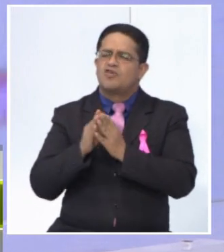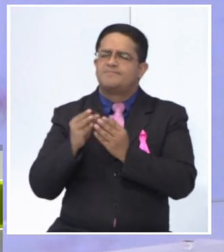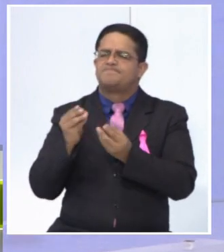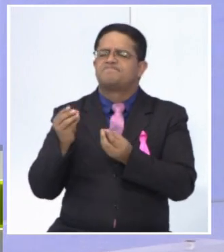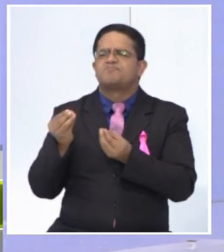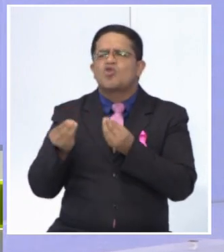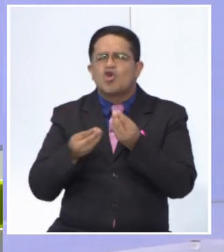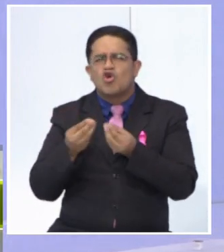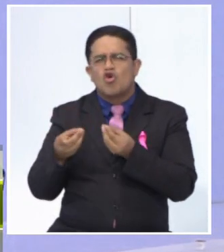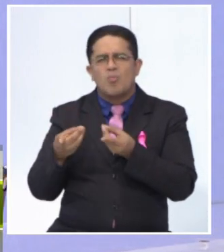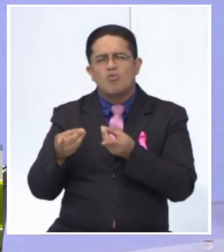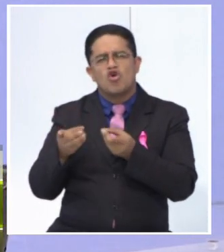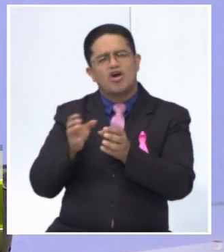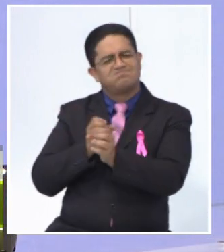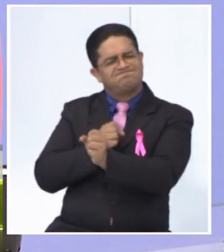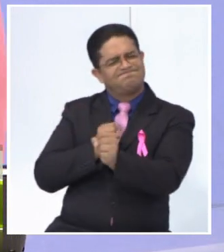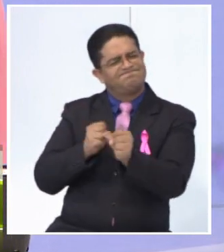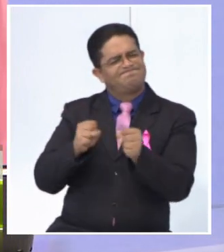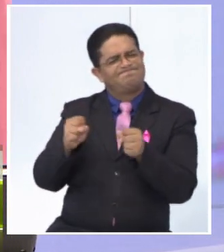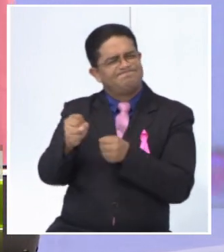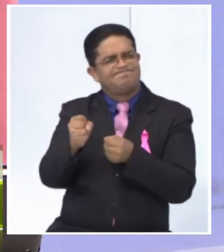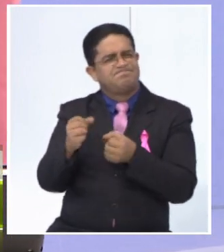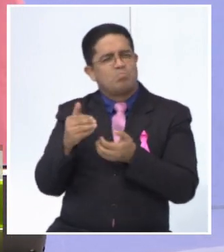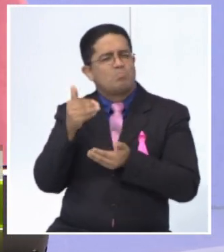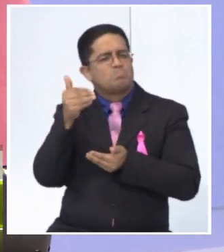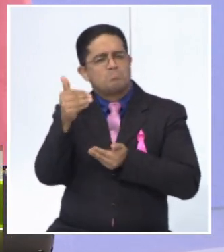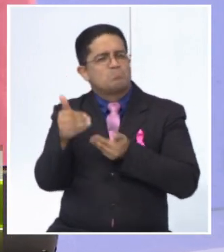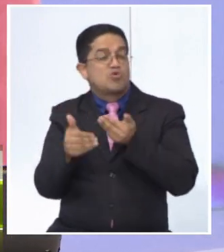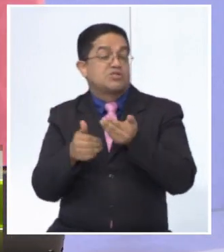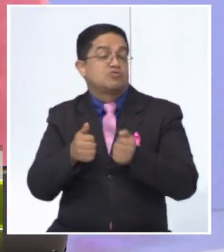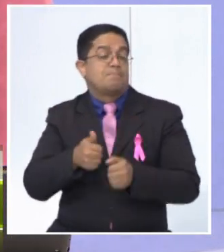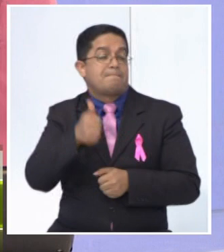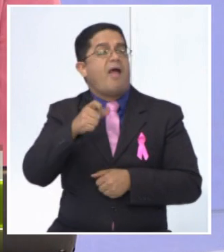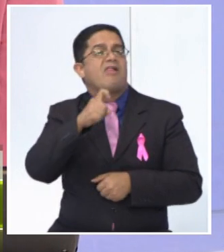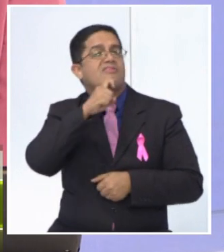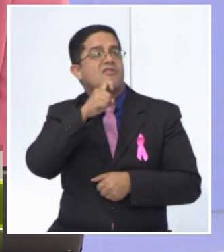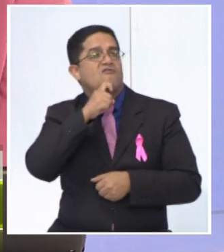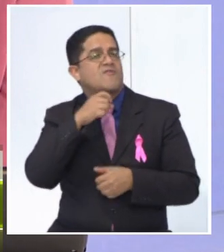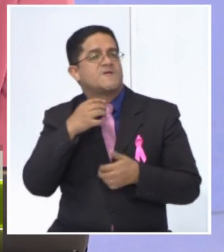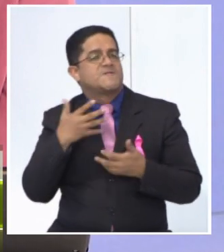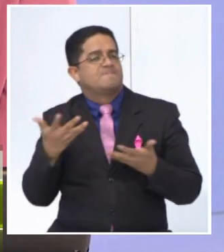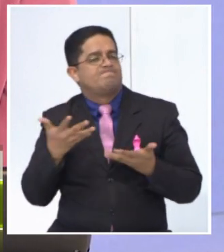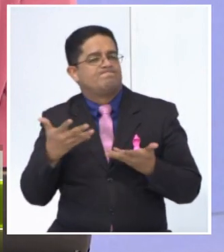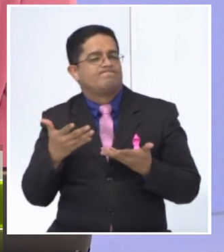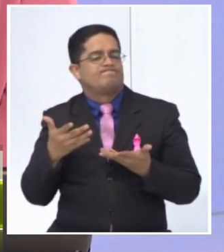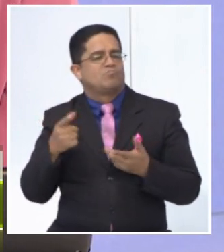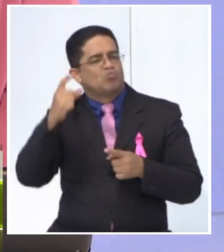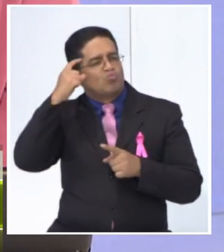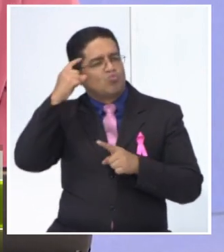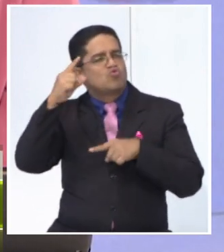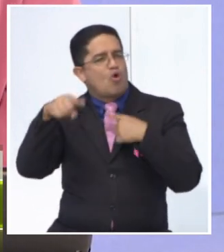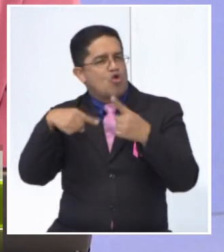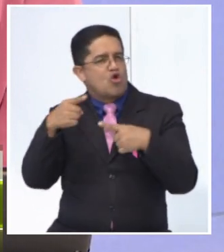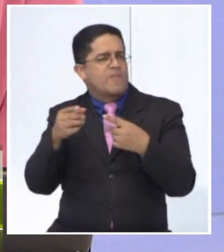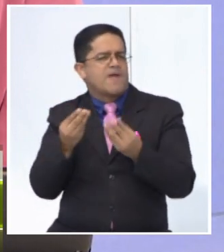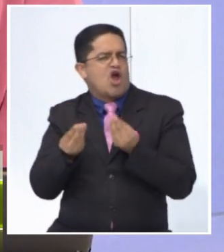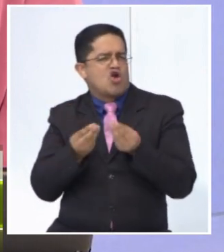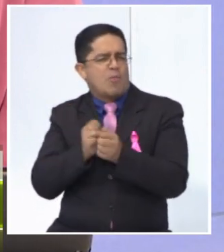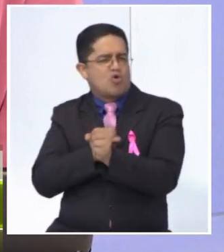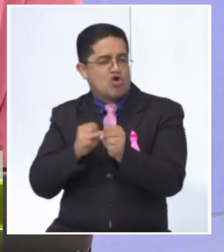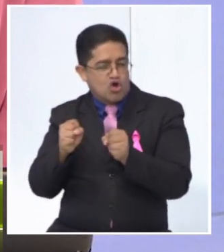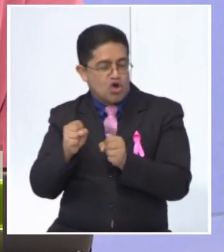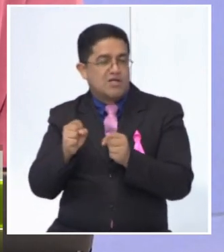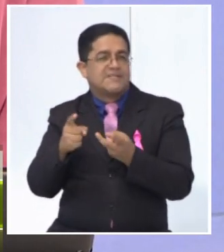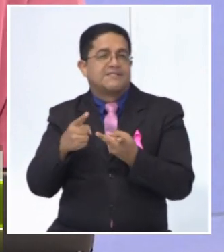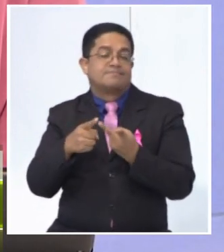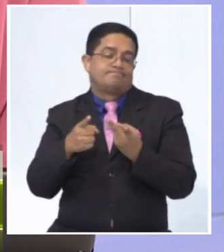diagnóstico y ante el proceso. Más allá del diagnóstico, el proceso que es el más difícil realmente para llevarlo día a día. Hablamos sobre